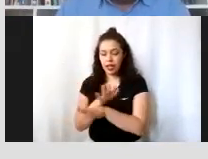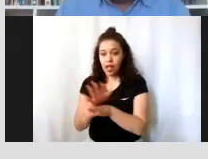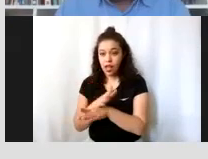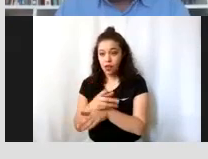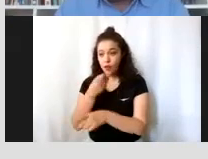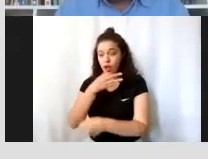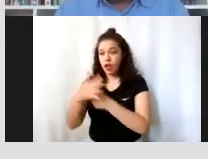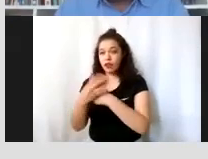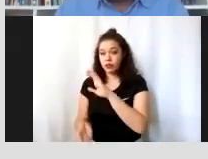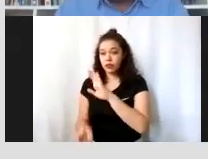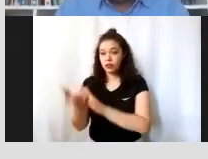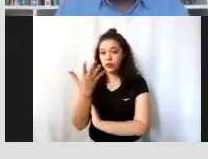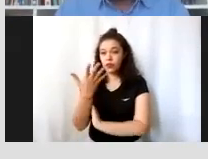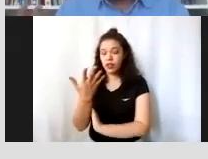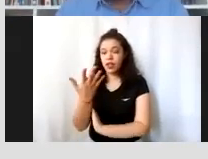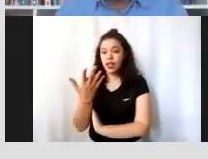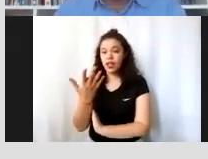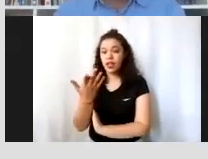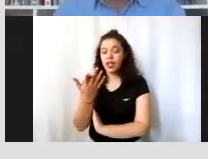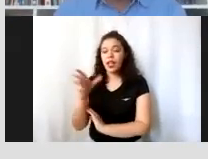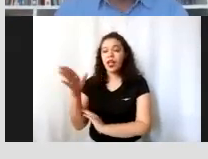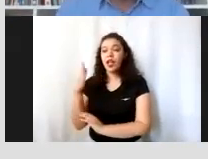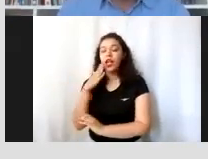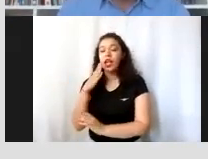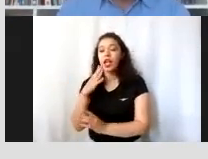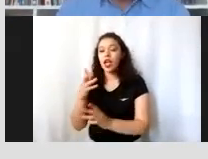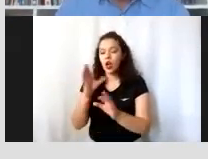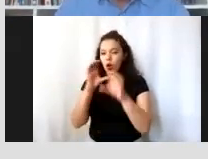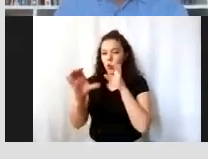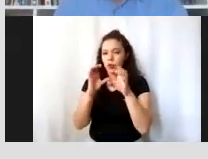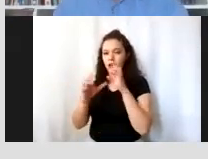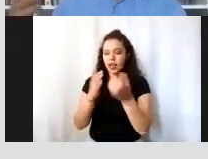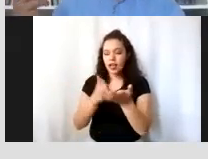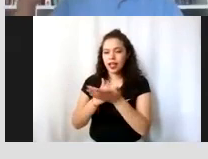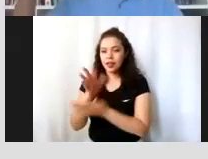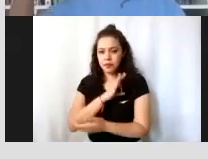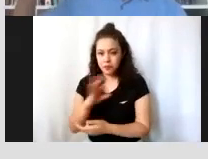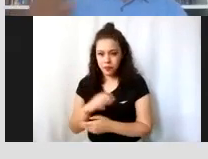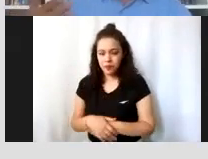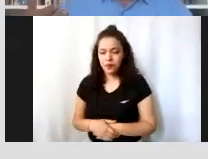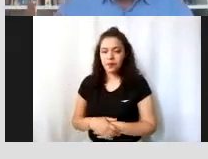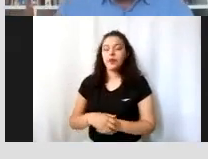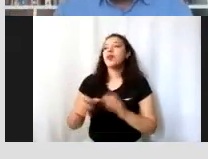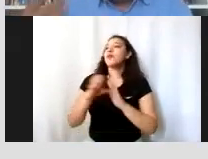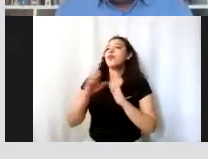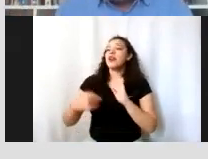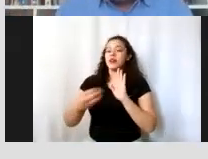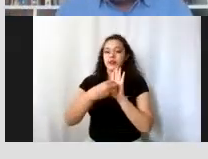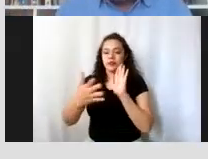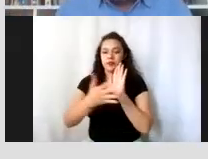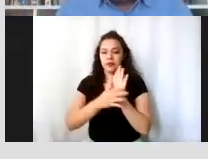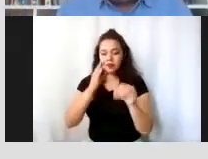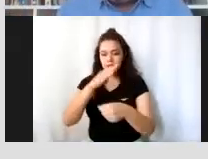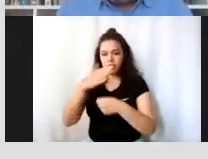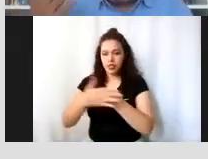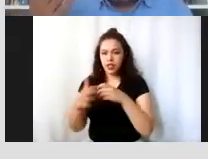en medios de comunicación masivos y accesibles. Por ejemplo, publicar el aviso de privacidad o los cambios en el aviso